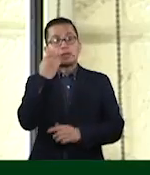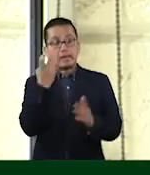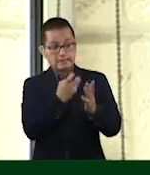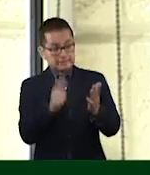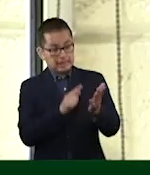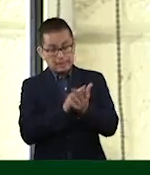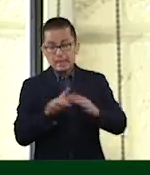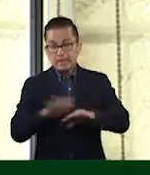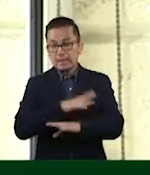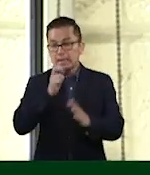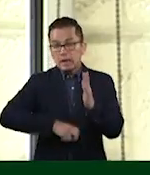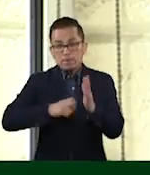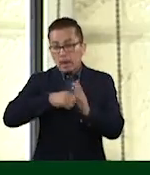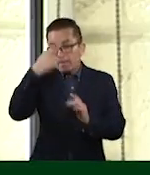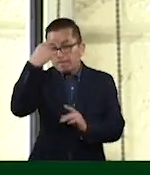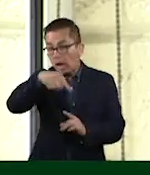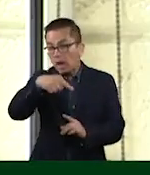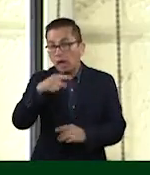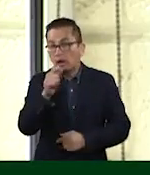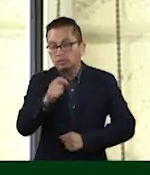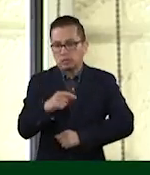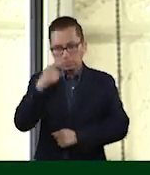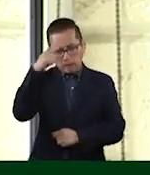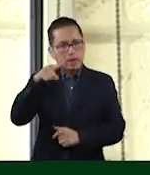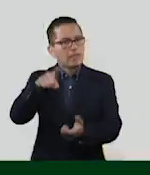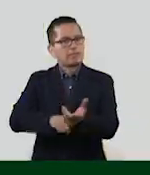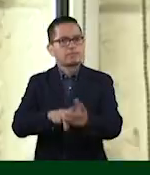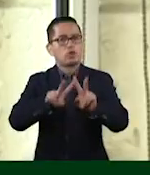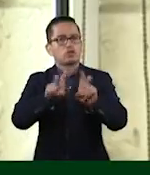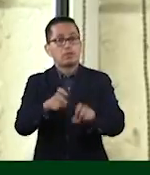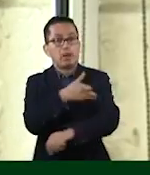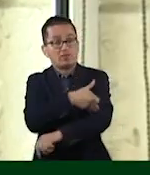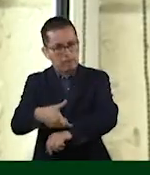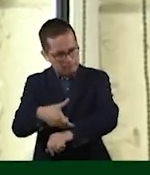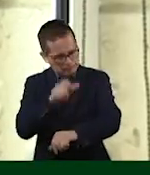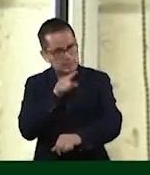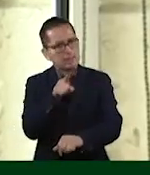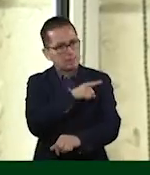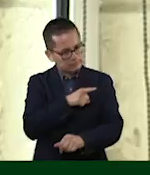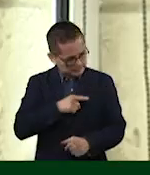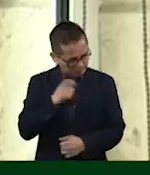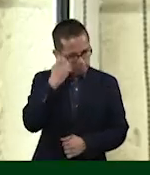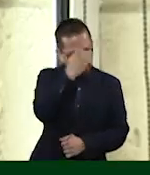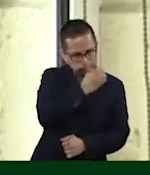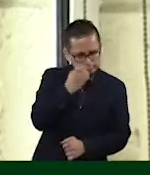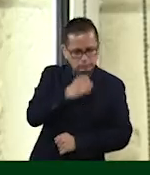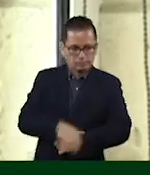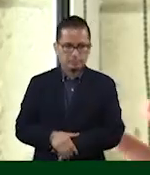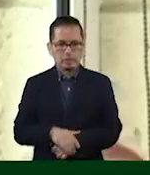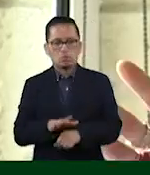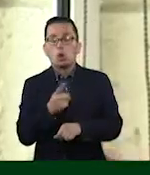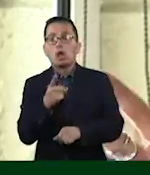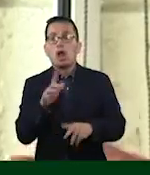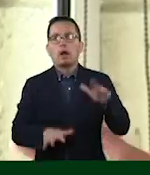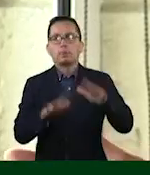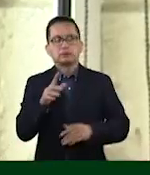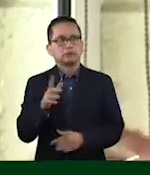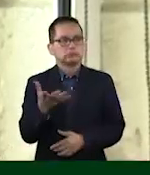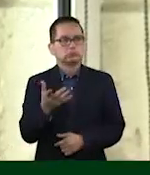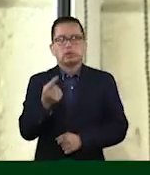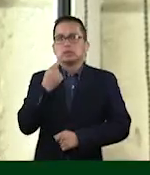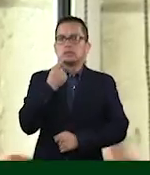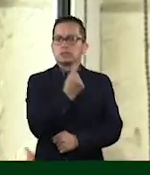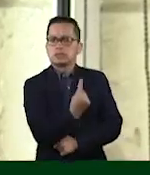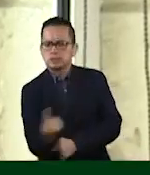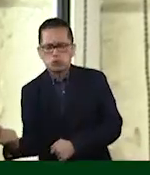que también se aplique en la materia familiar. Porque hay niños, hay más de 80 mil niños